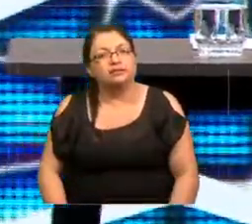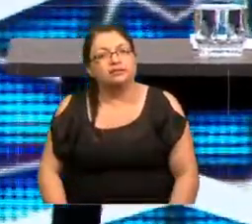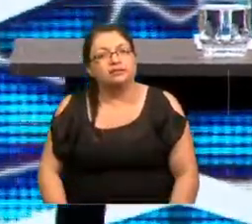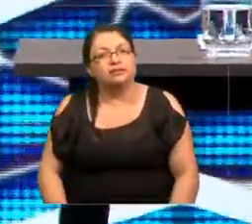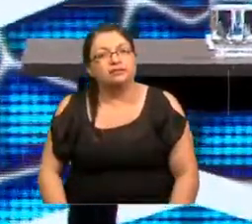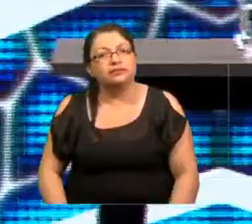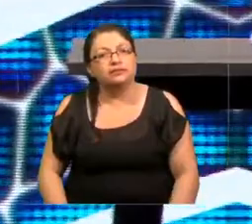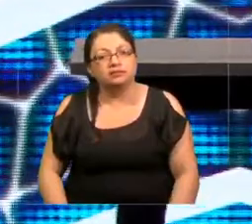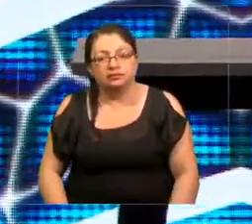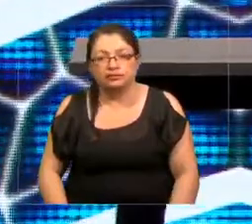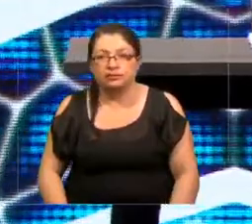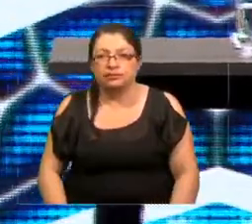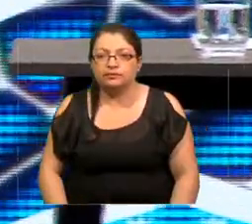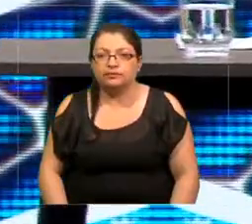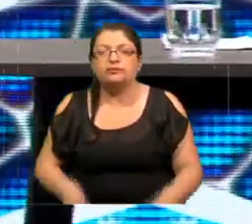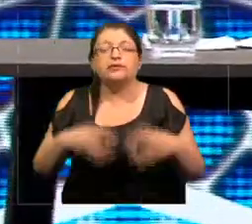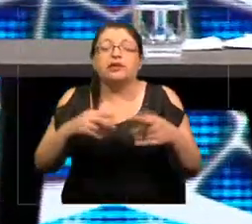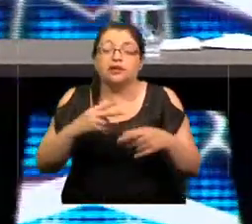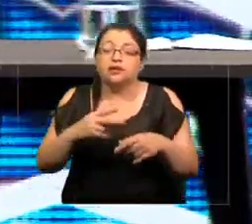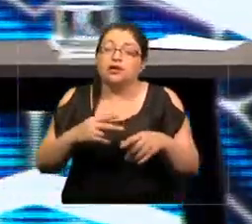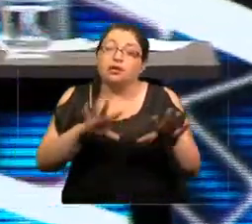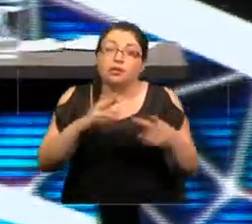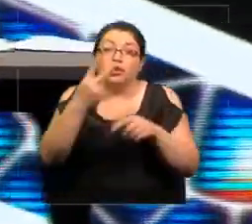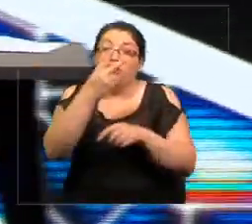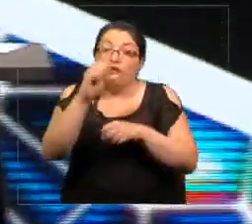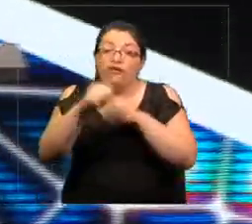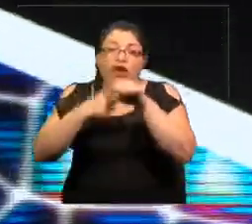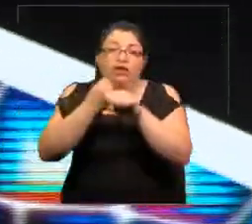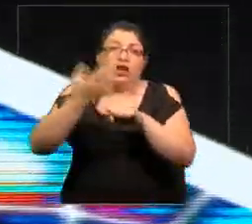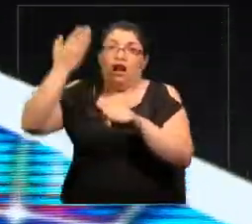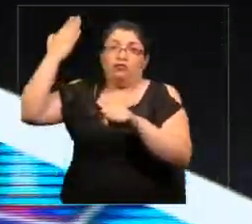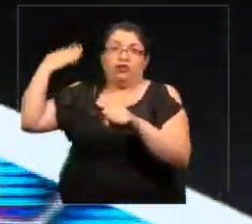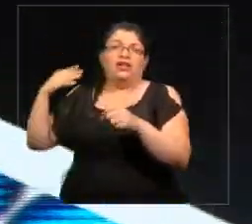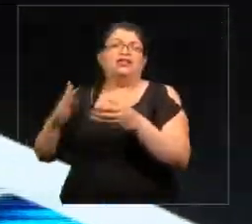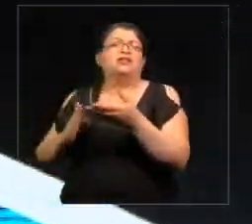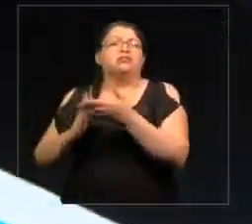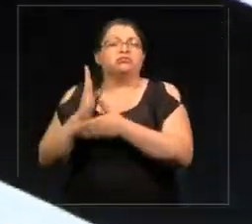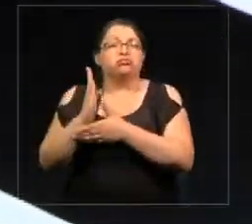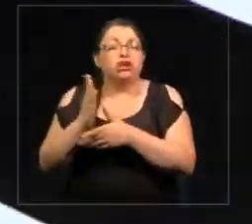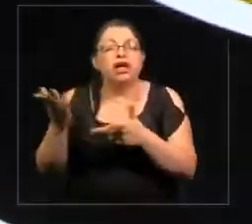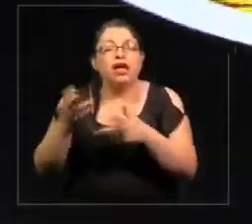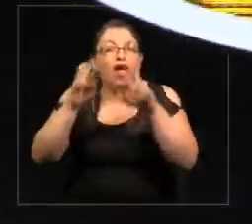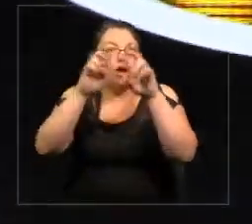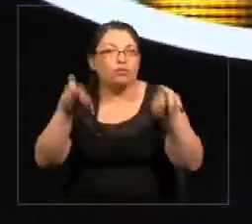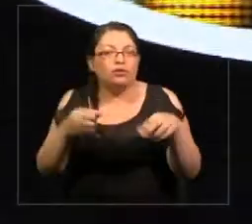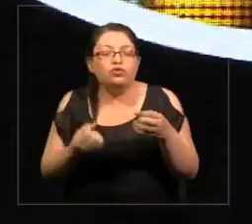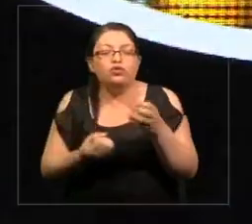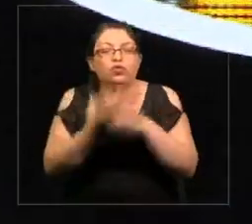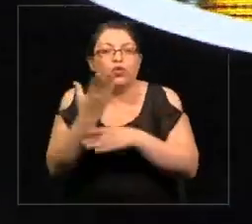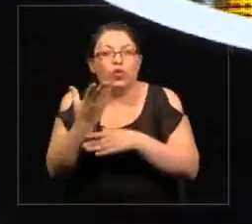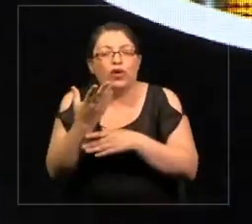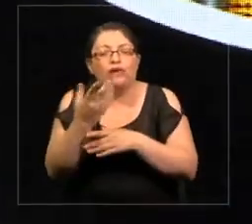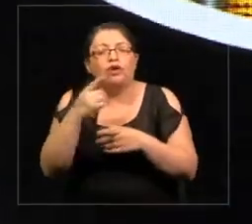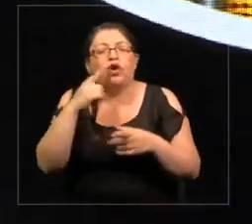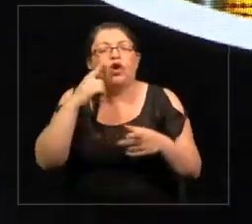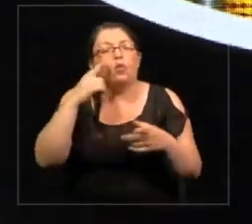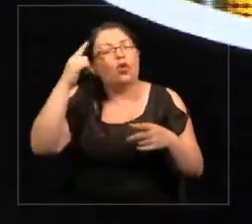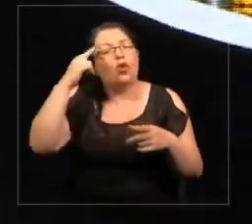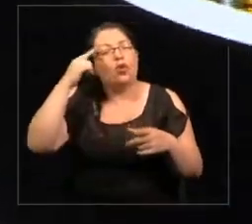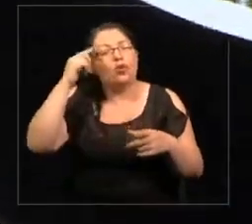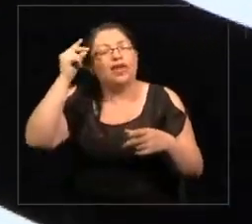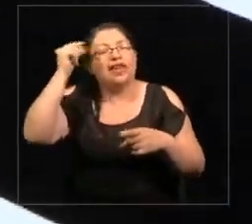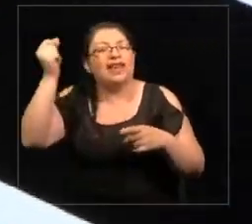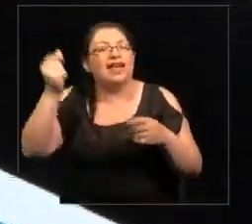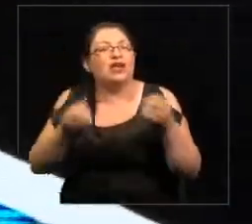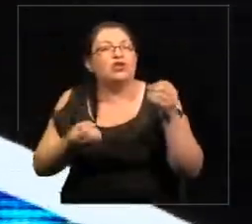hace por lo menos dos décadas un nuevo paradigma una nueva propuesta un